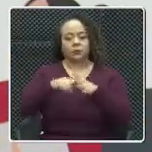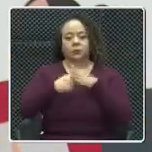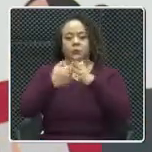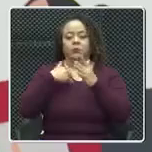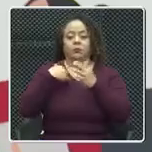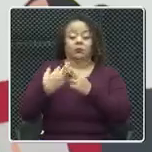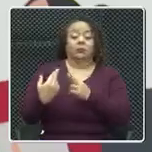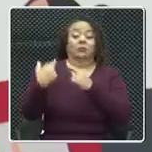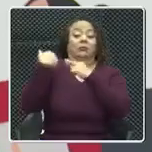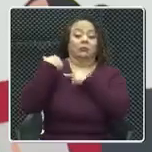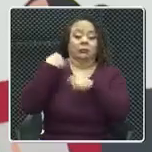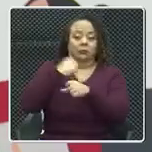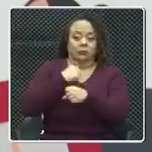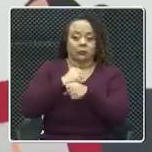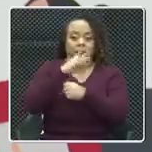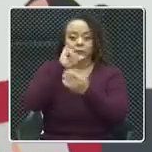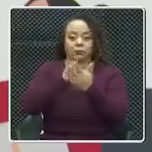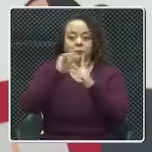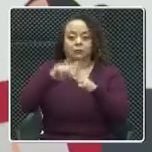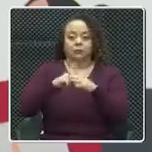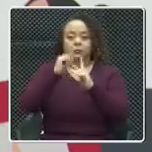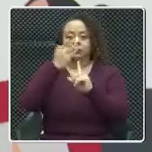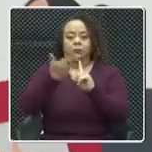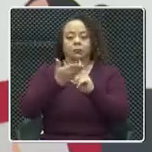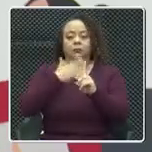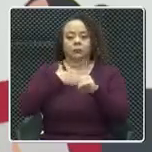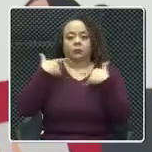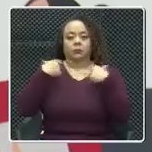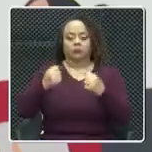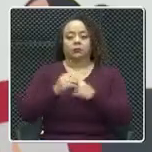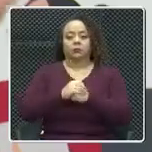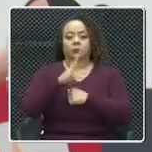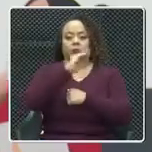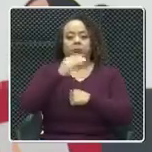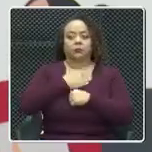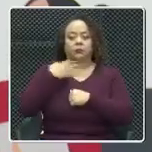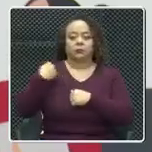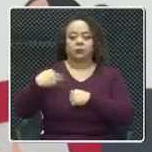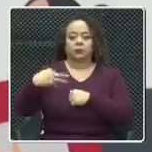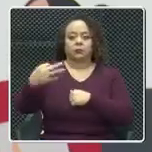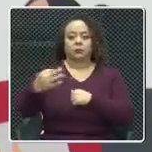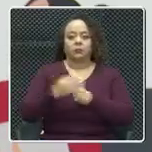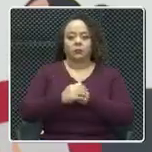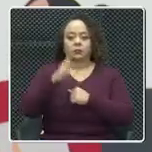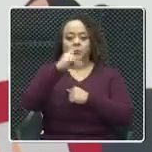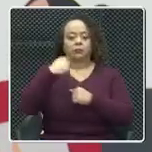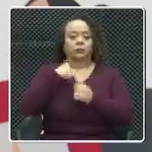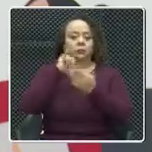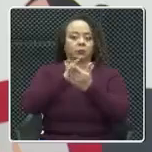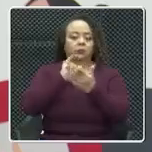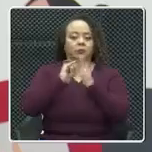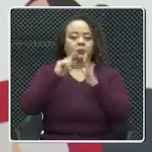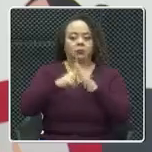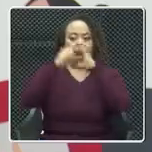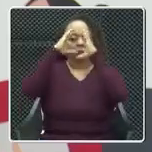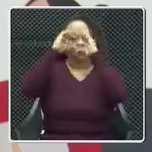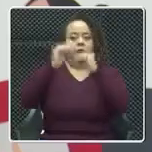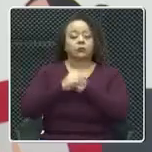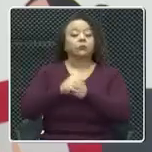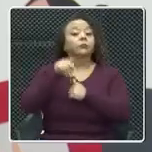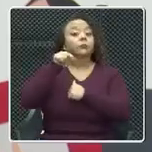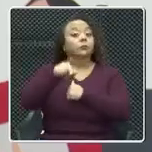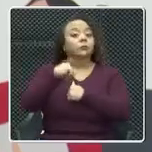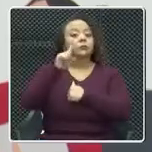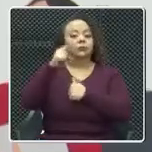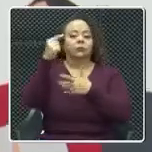sobrecarga laboral y eso empieza a afectarme a mí en mi salud y en mi día a día, claro. ¿Verdad? Y yo eso lo empiezo a reportar. Ahí hay un